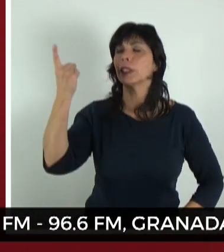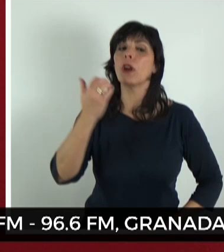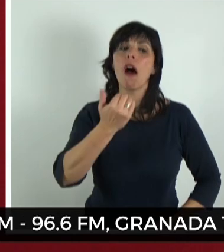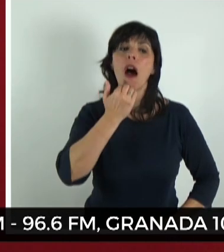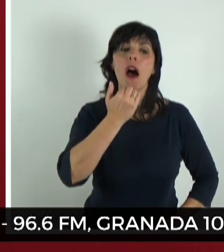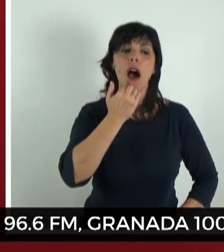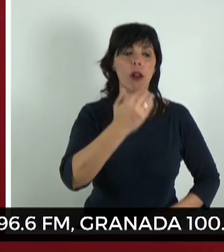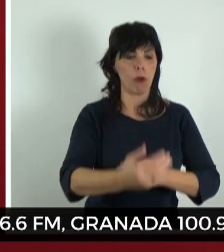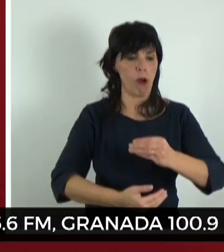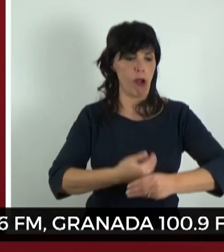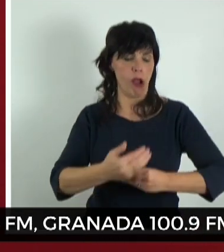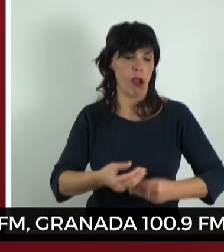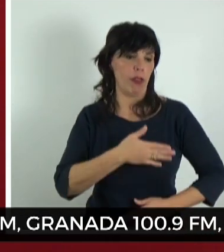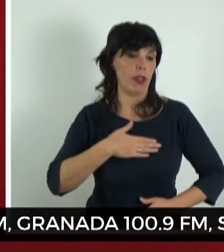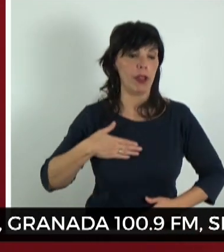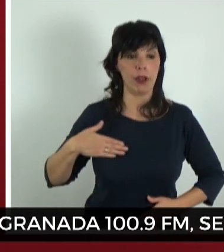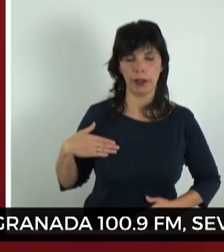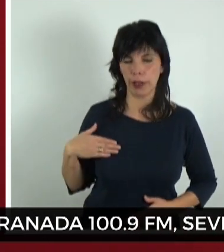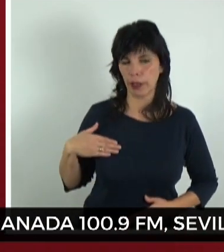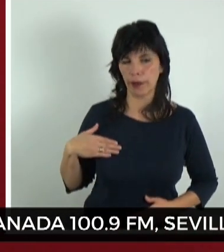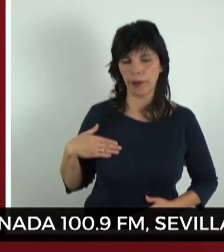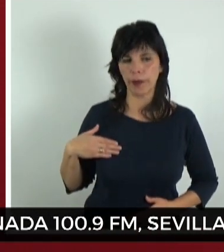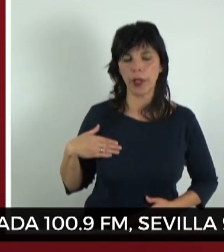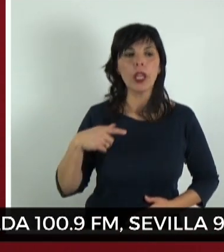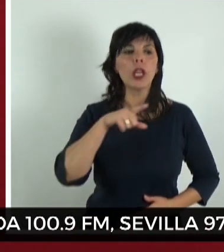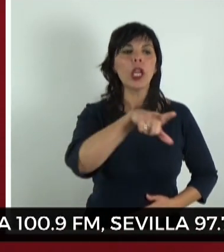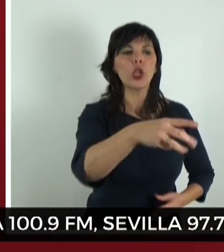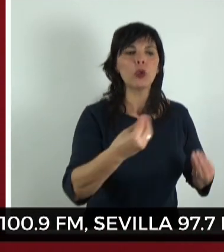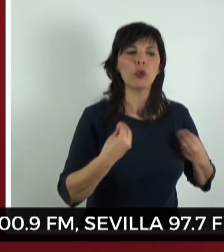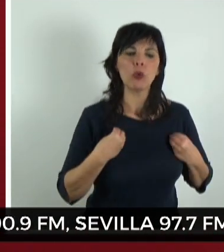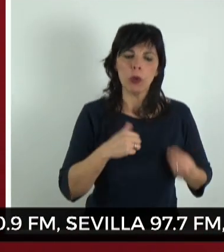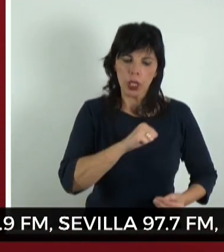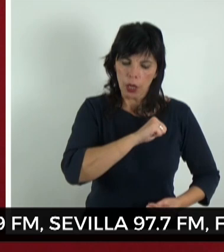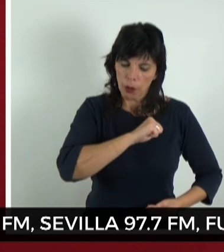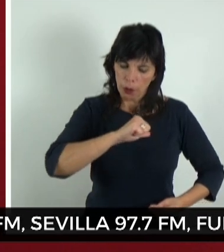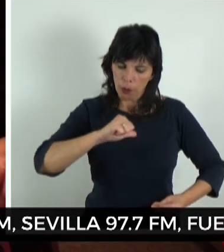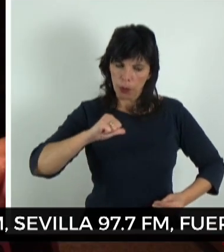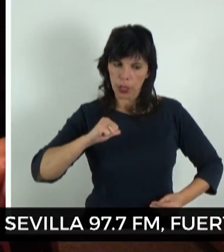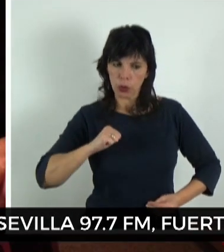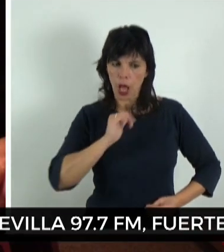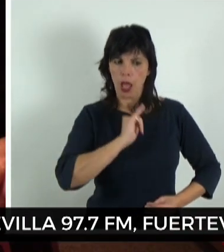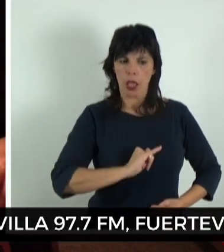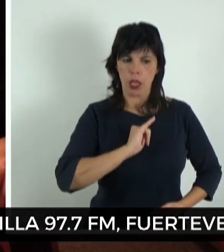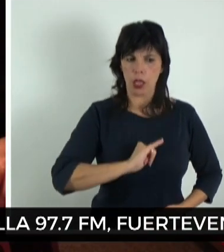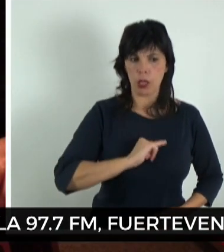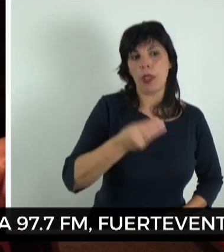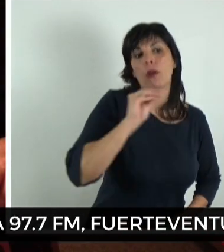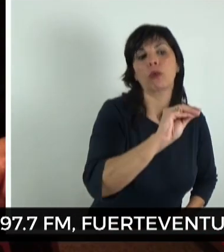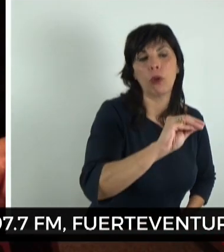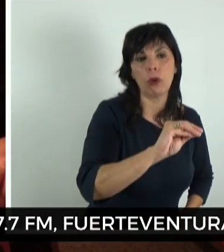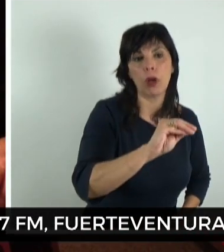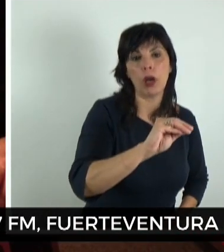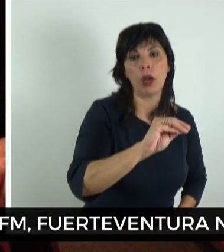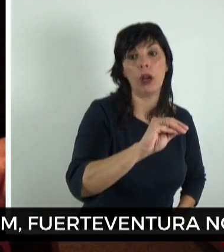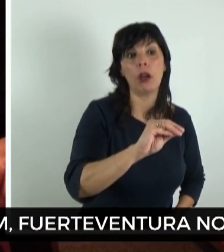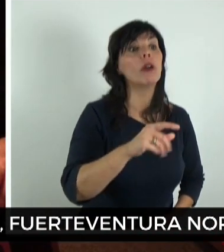Él toca lo más íntimo de tu vida, que es tu identidad. Y tu identidad también se encuentra